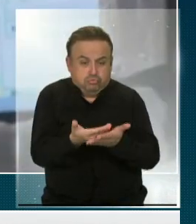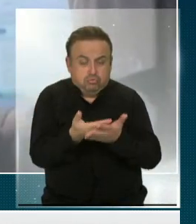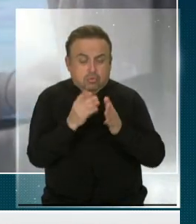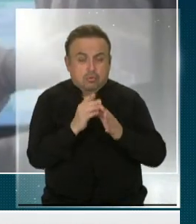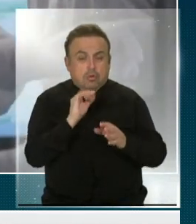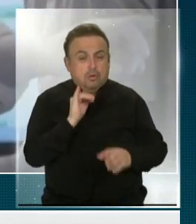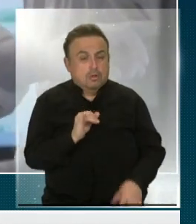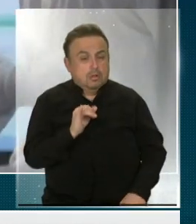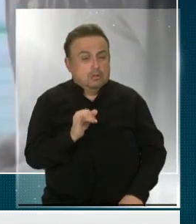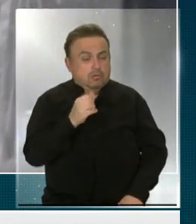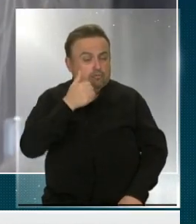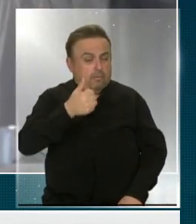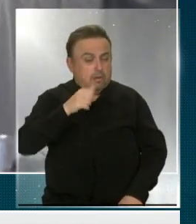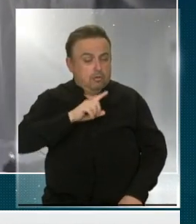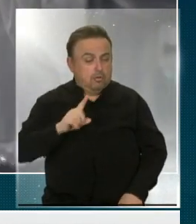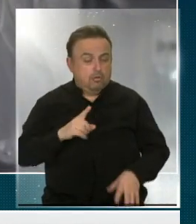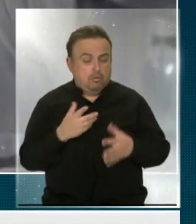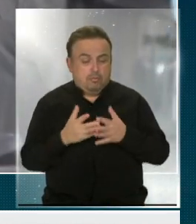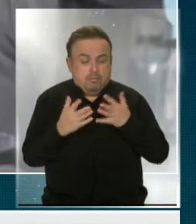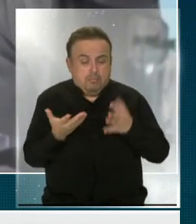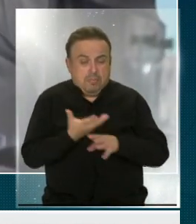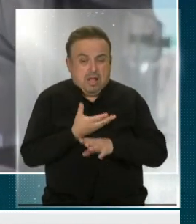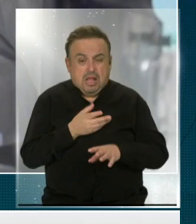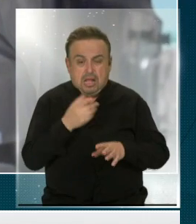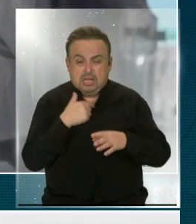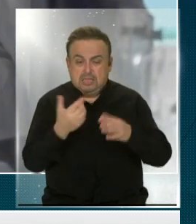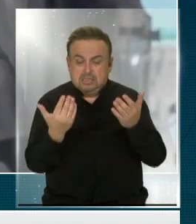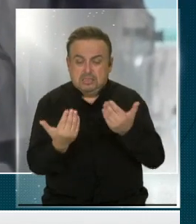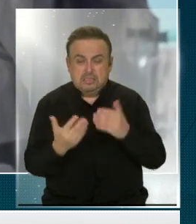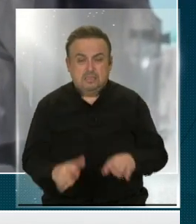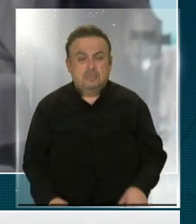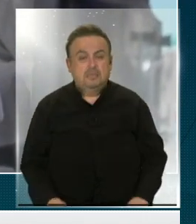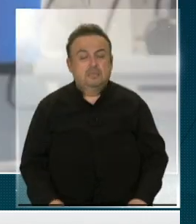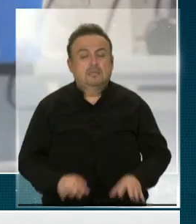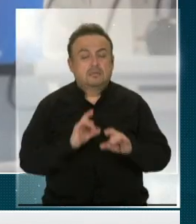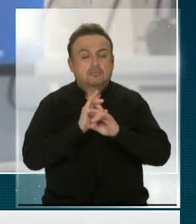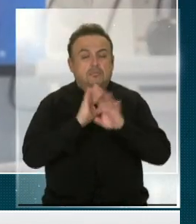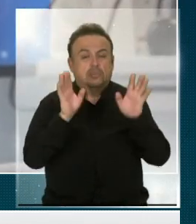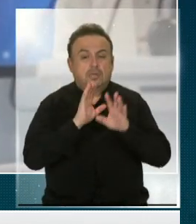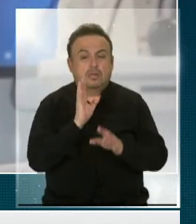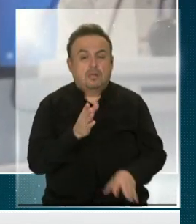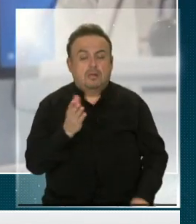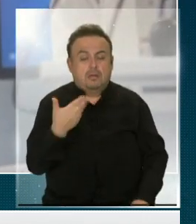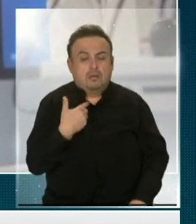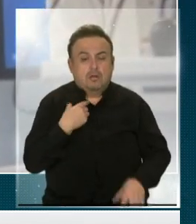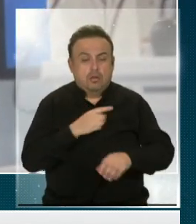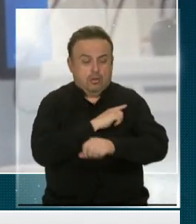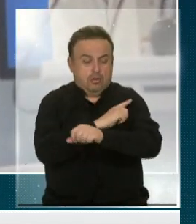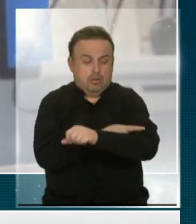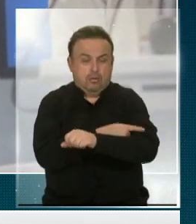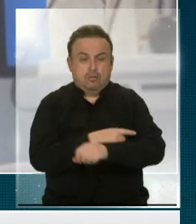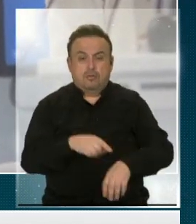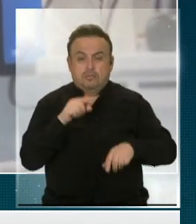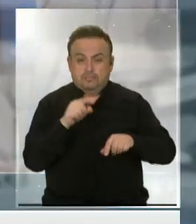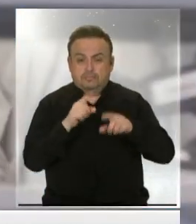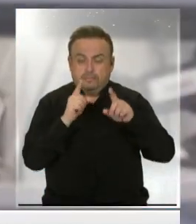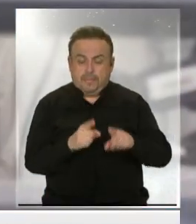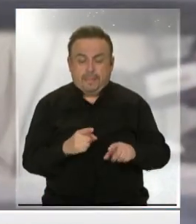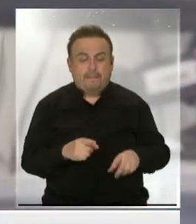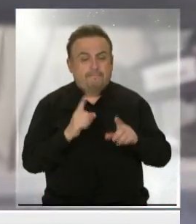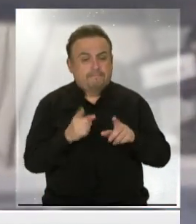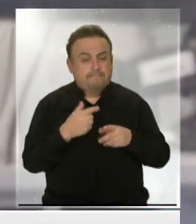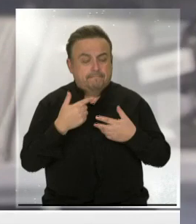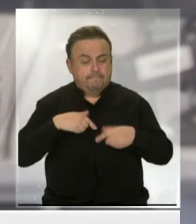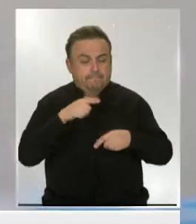respuesta inmune es suficientemente robusta con una dosis o va a requerir eventualmente un refuerzo para eso se